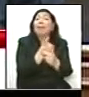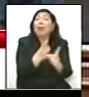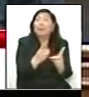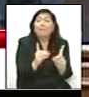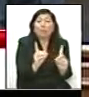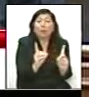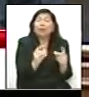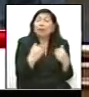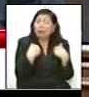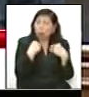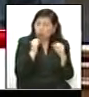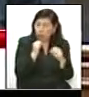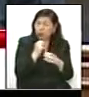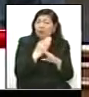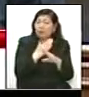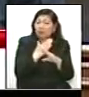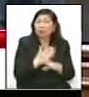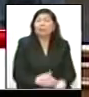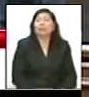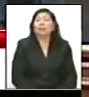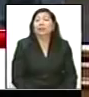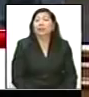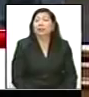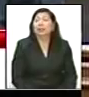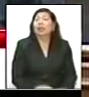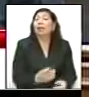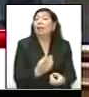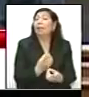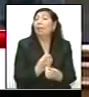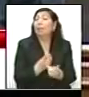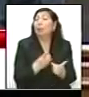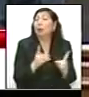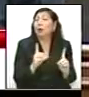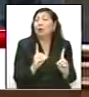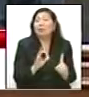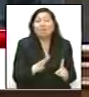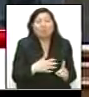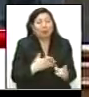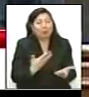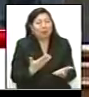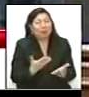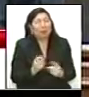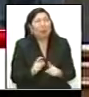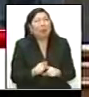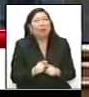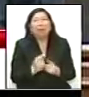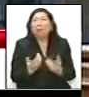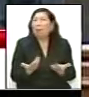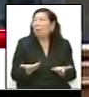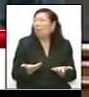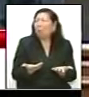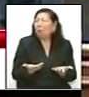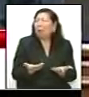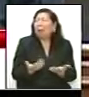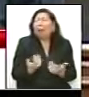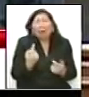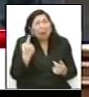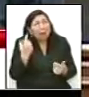tiene que defenderse. La democracia no puede ser boba, no puede ser